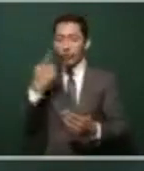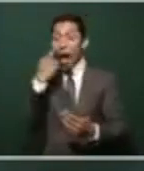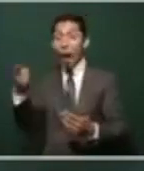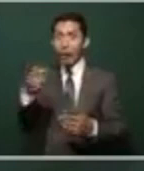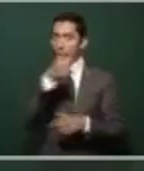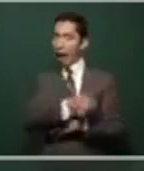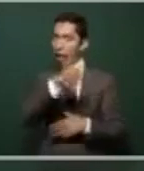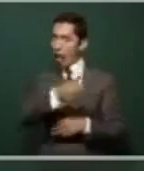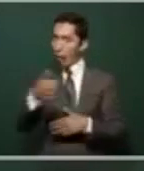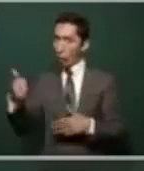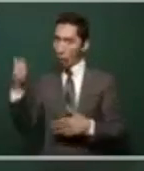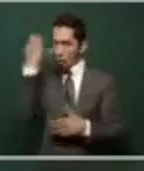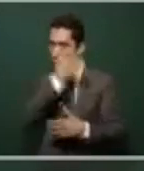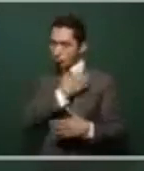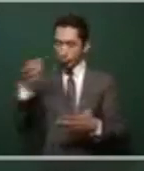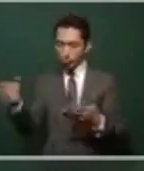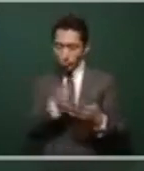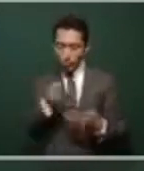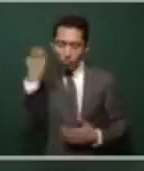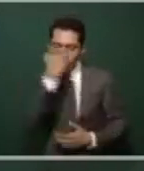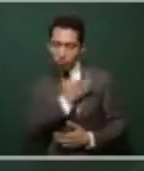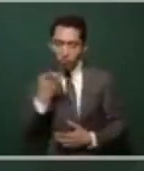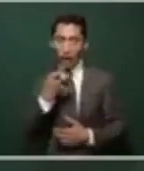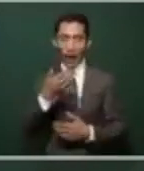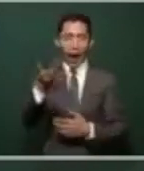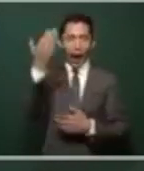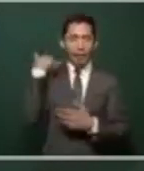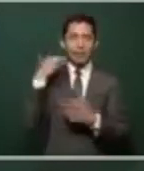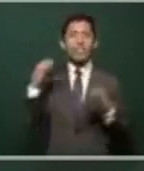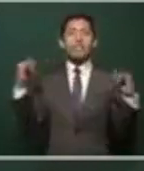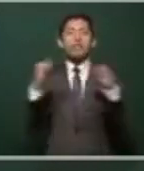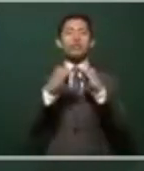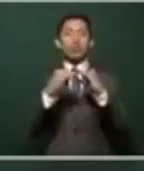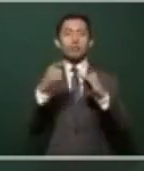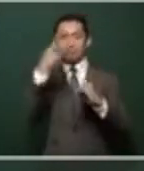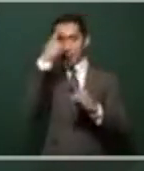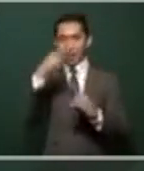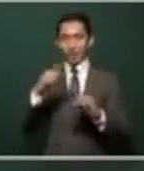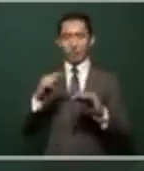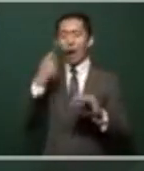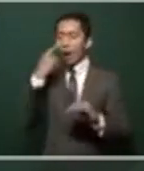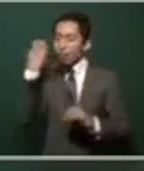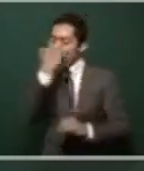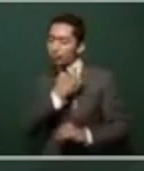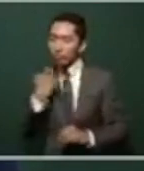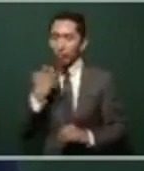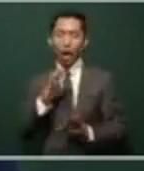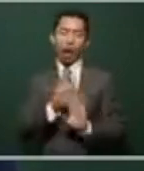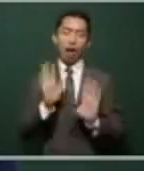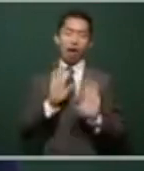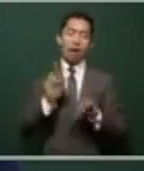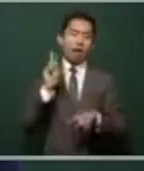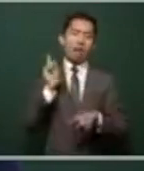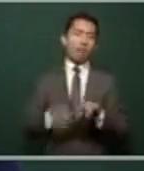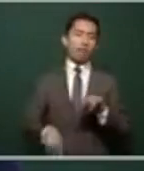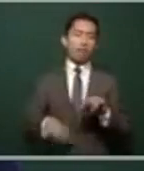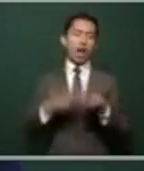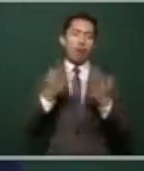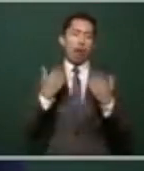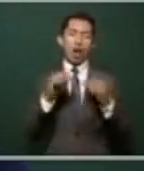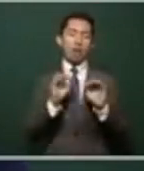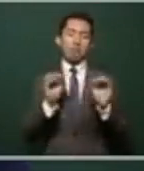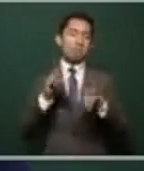Va a desaparecer el Instituto de la Evaluación, porque esa fue una